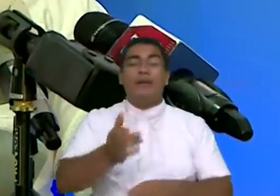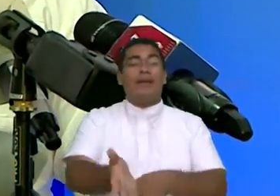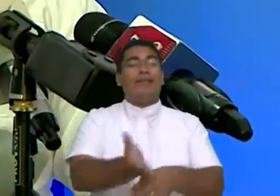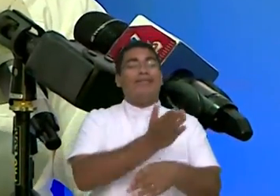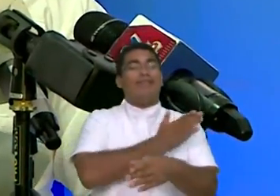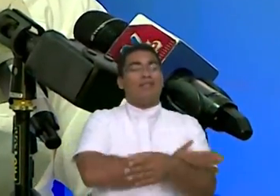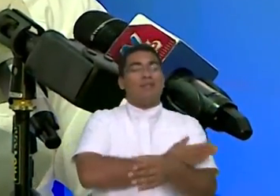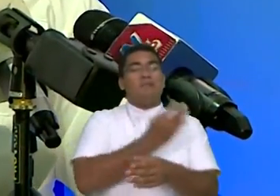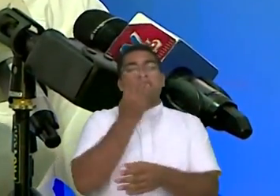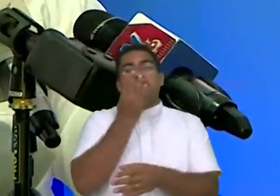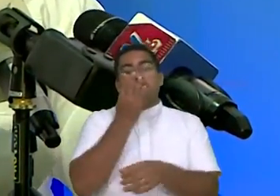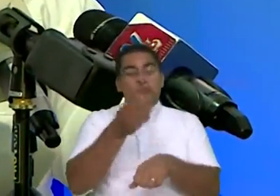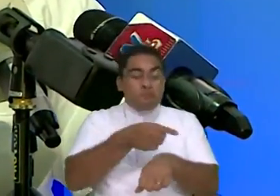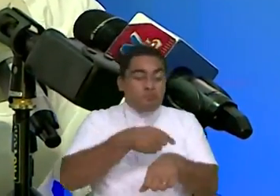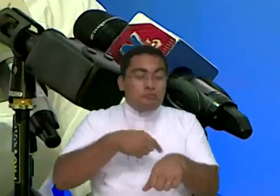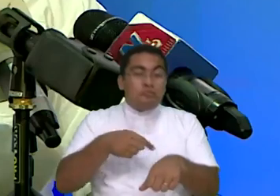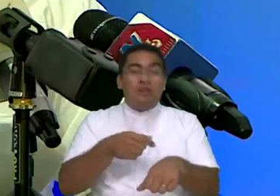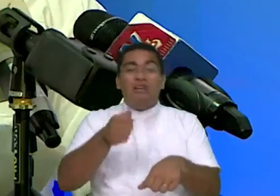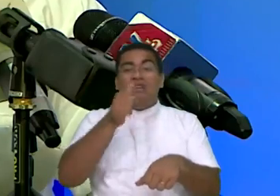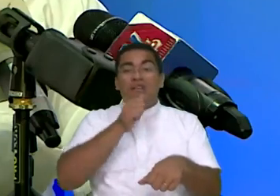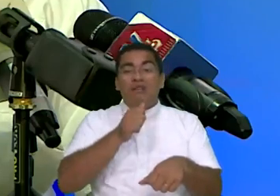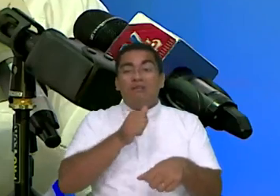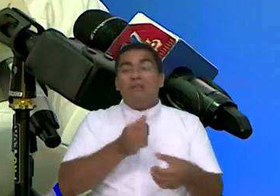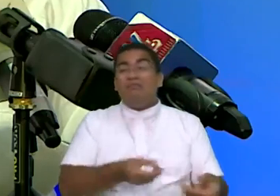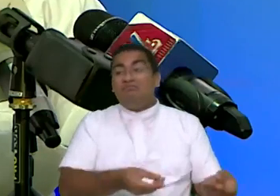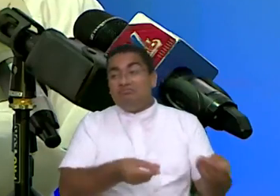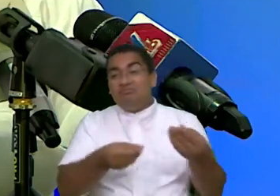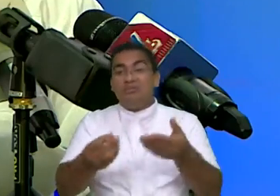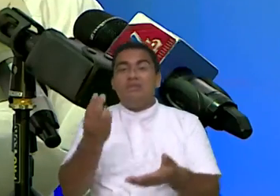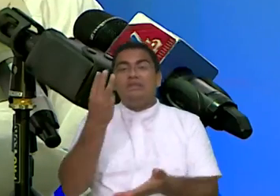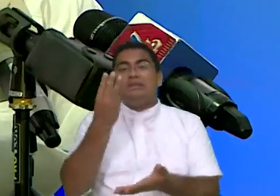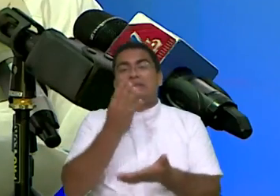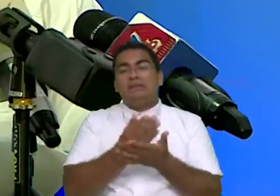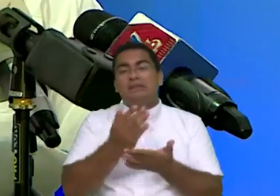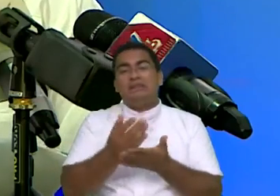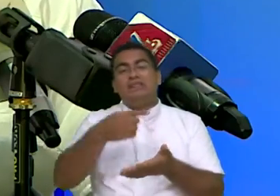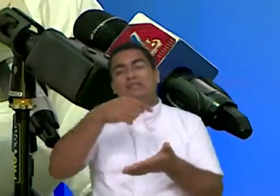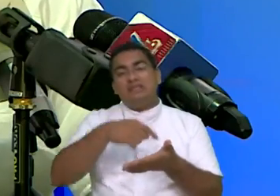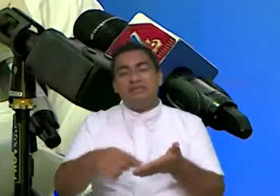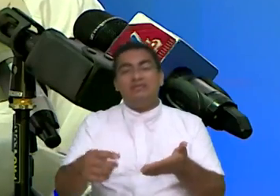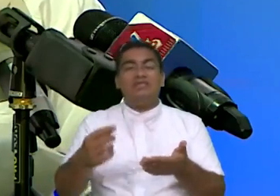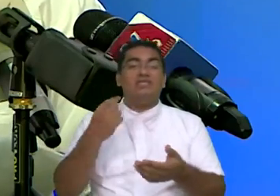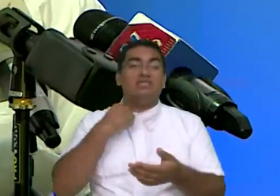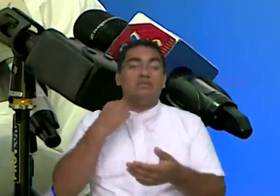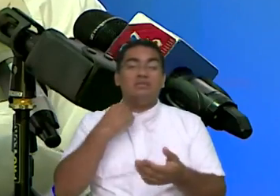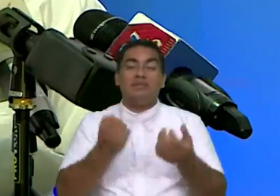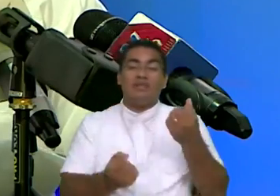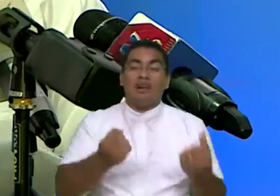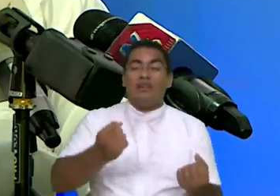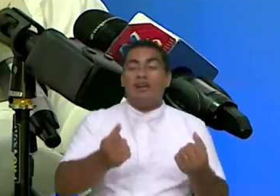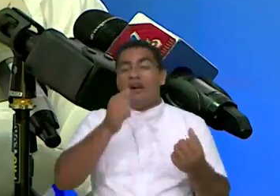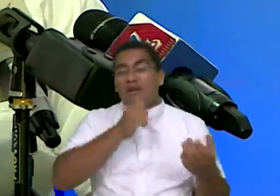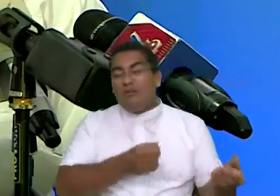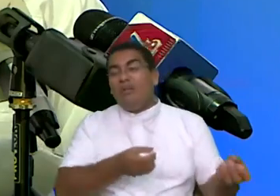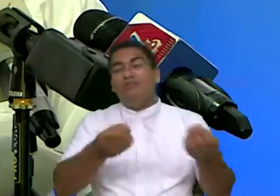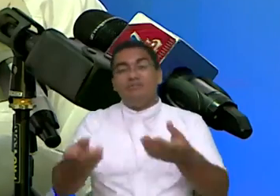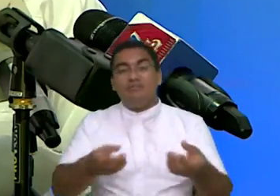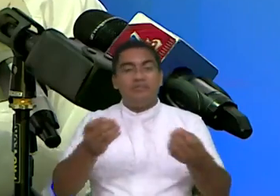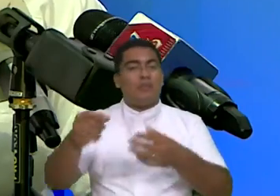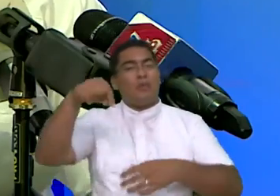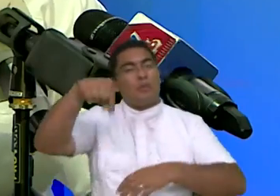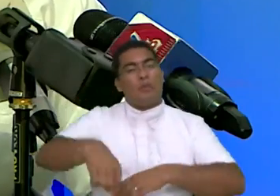unas 4 horas, 3 veces por semana, y en la mayor parte del tiempo les tendríamos que suministrar a través de cisterna. Hoy en